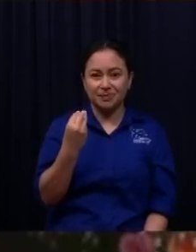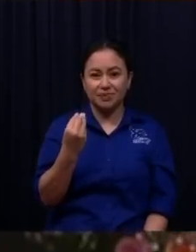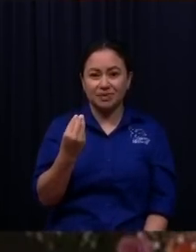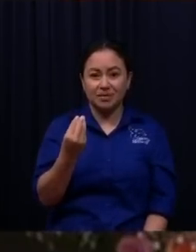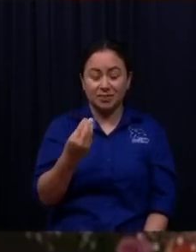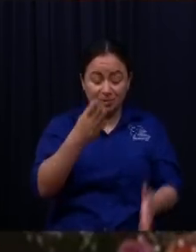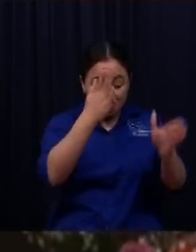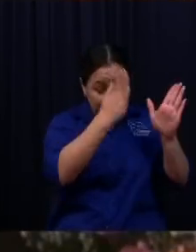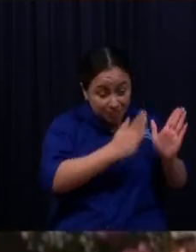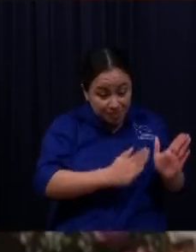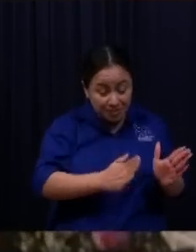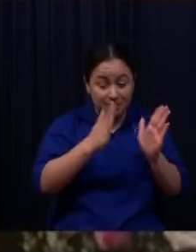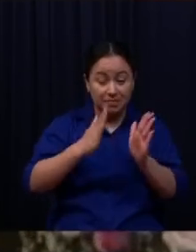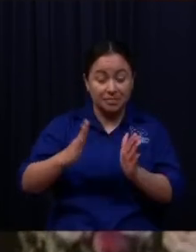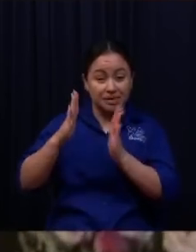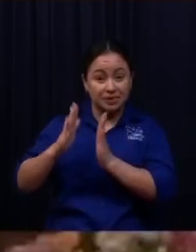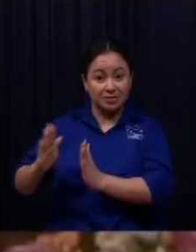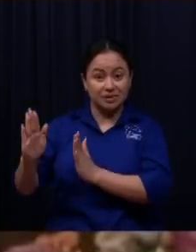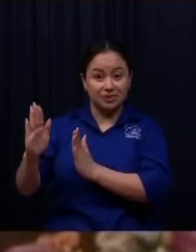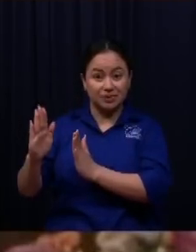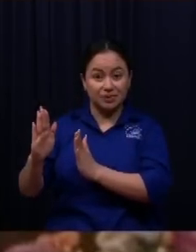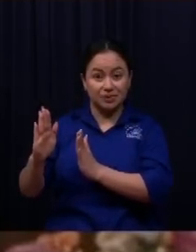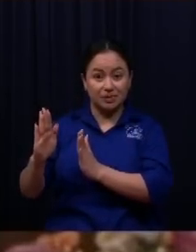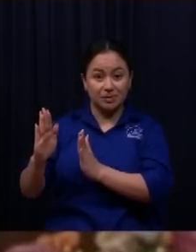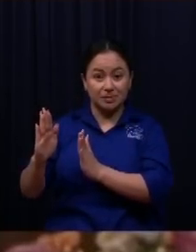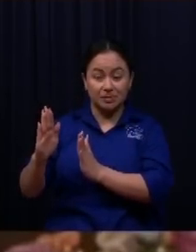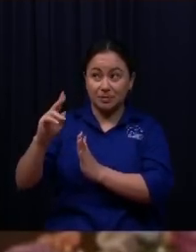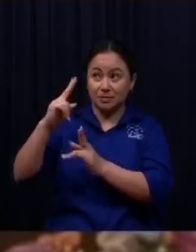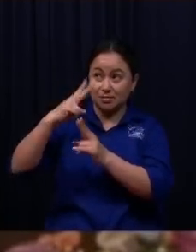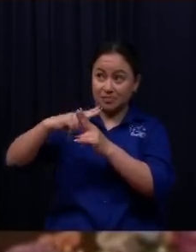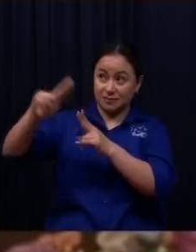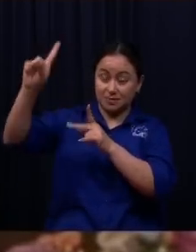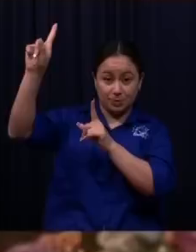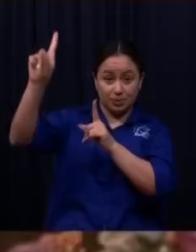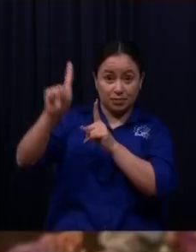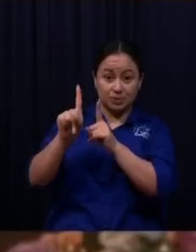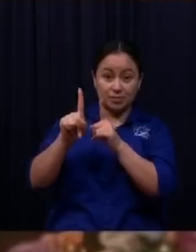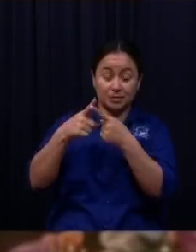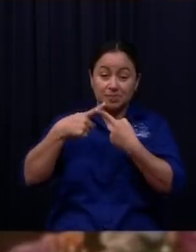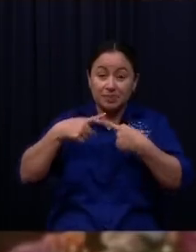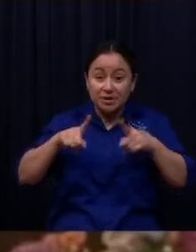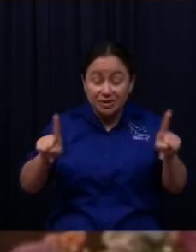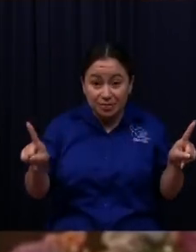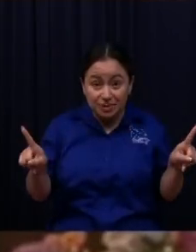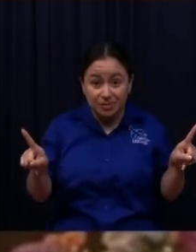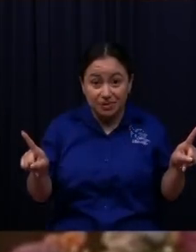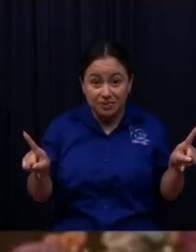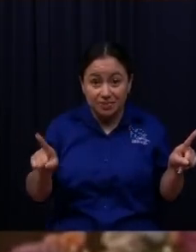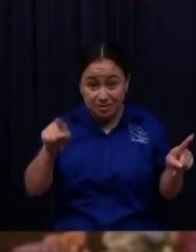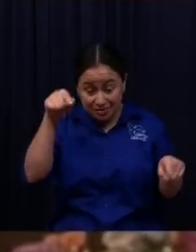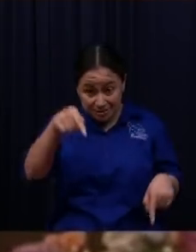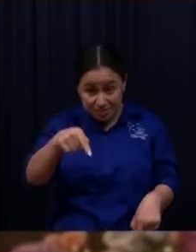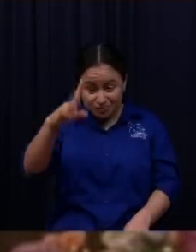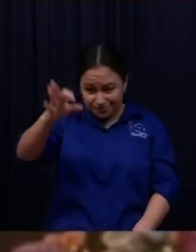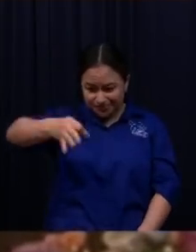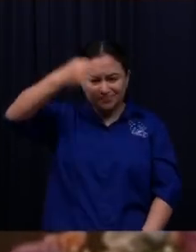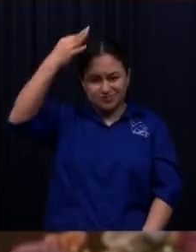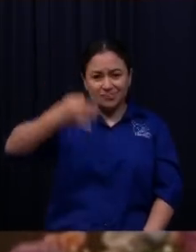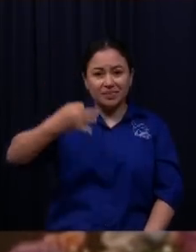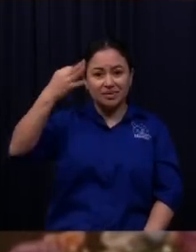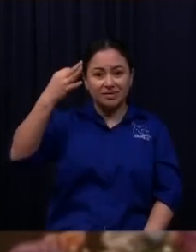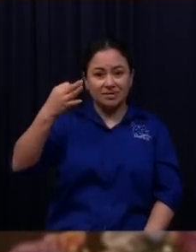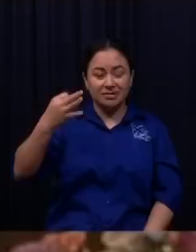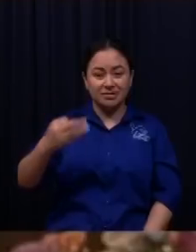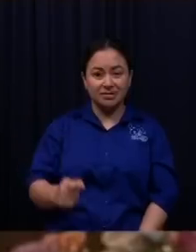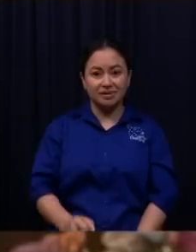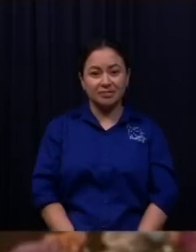estoy, Él viene pronto. Bueno, pero que eso verdaderamente sea una realidad.